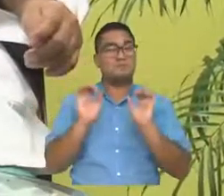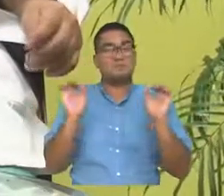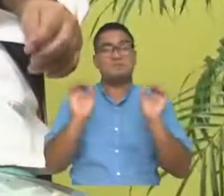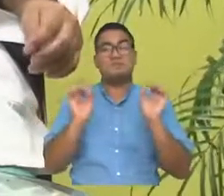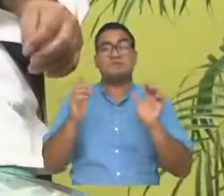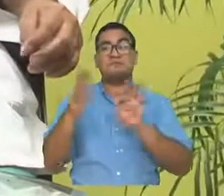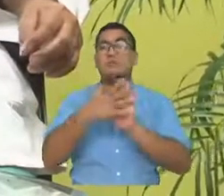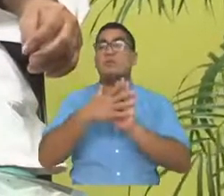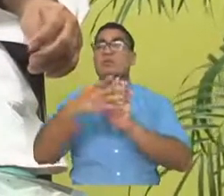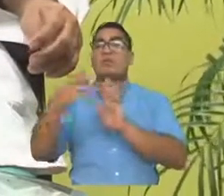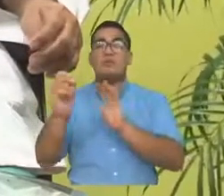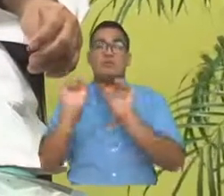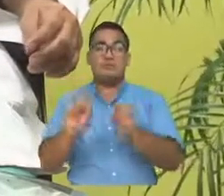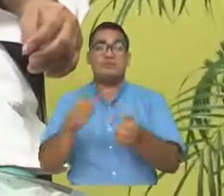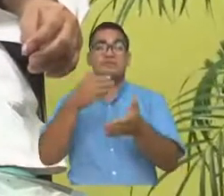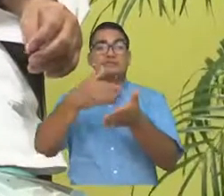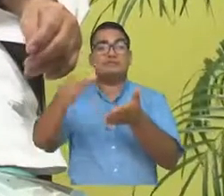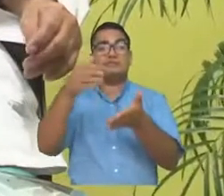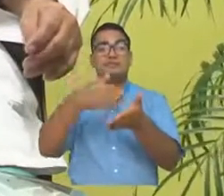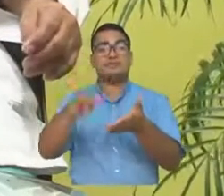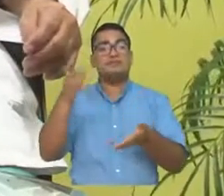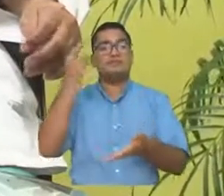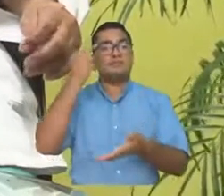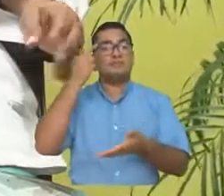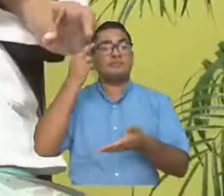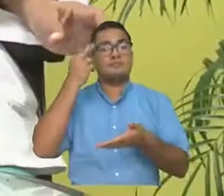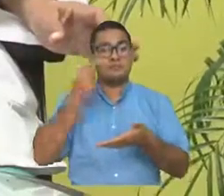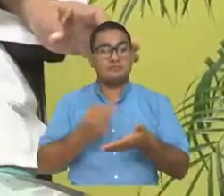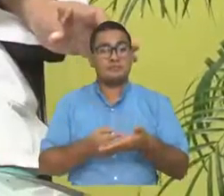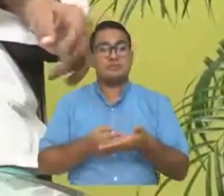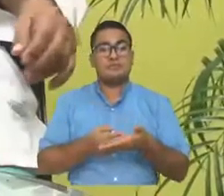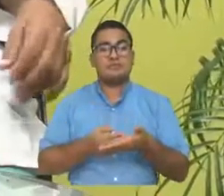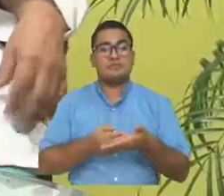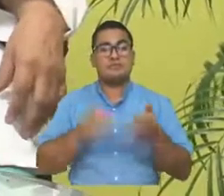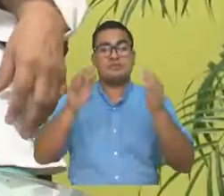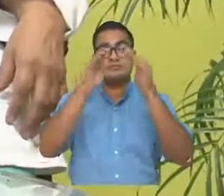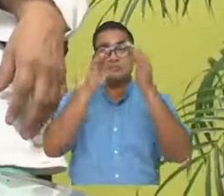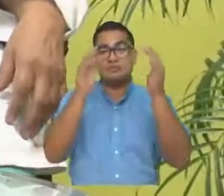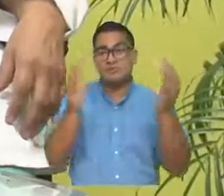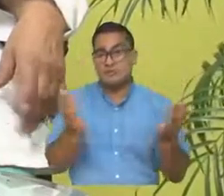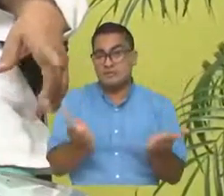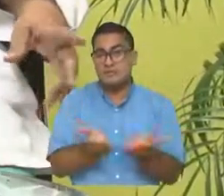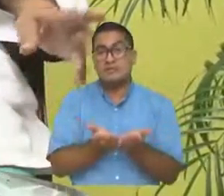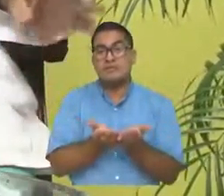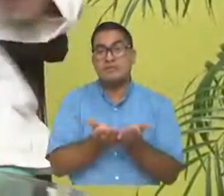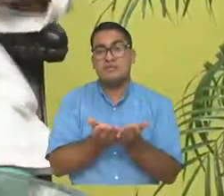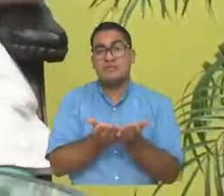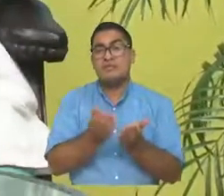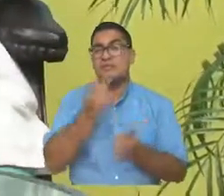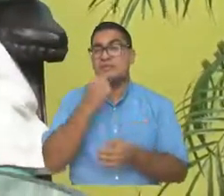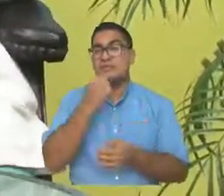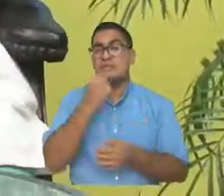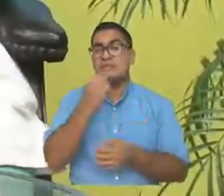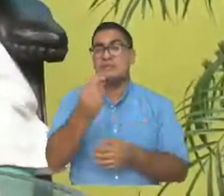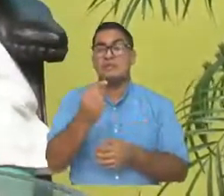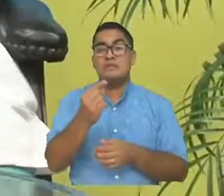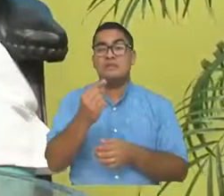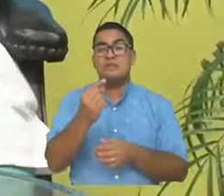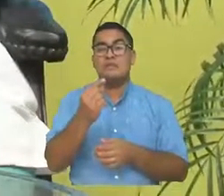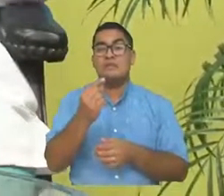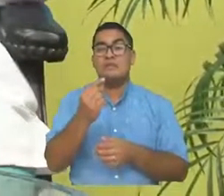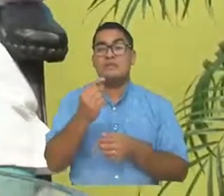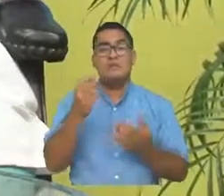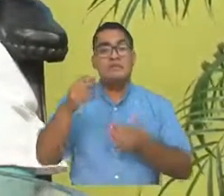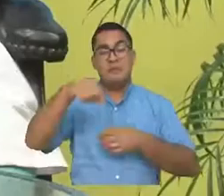transmite, ¿verdad?, con las gotitas de saliva. Yo estoy platicando con vos y entonces a poca distancia y sin ningún medio